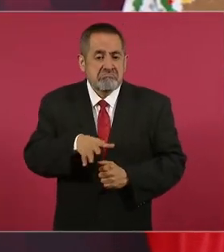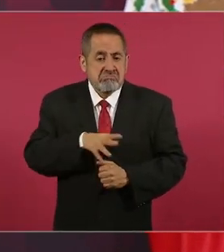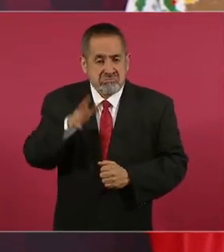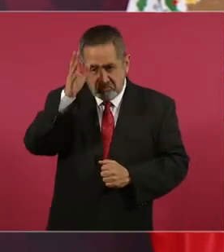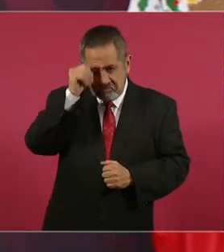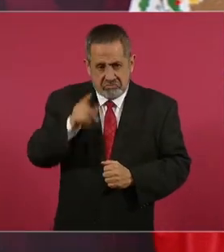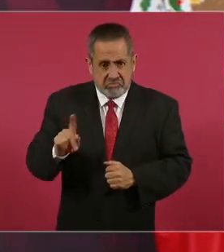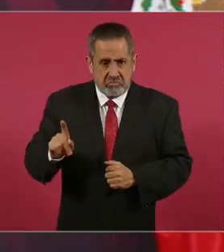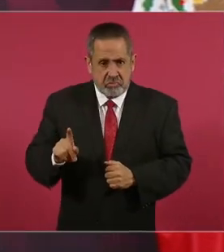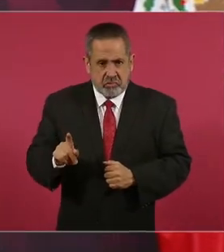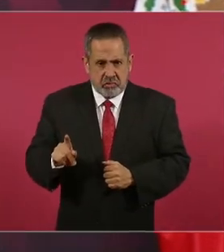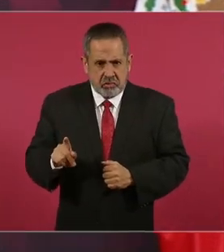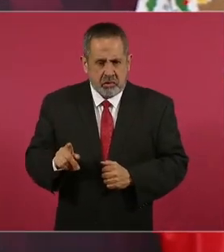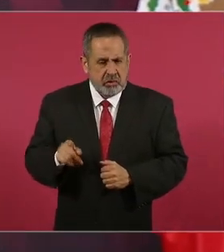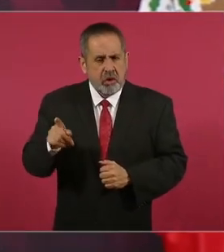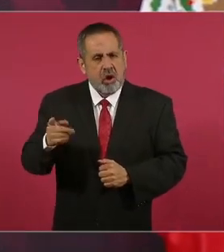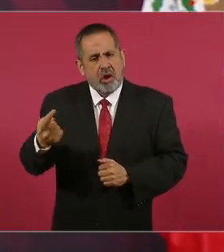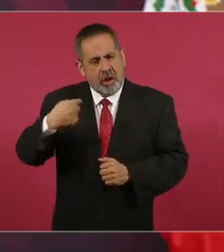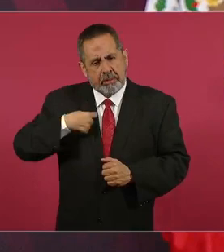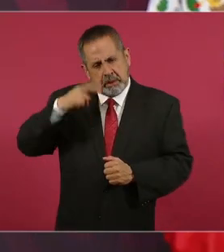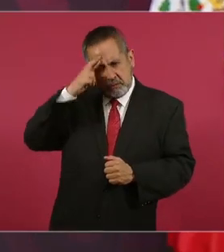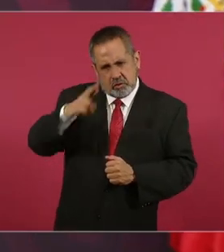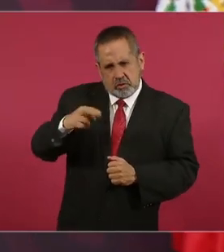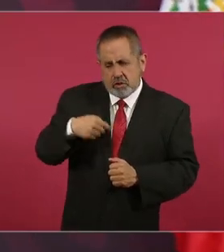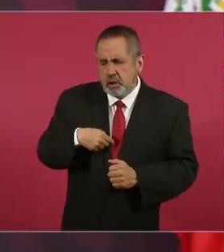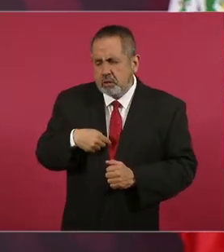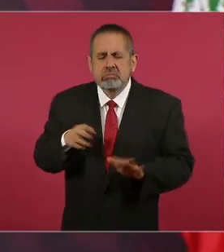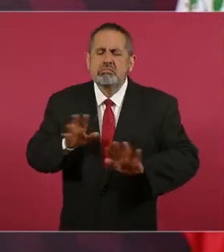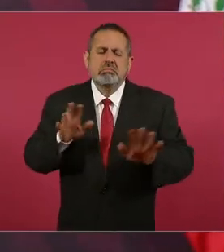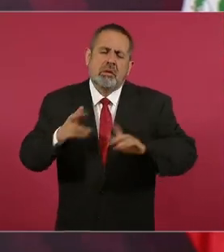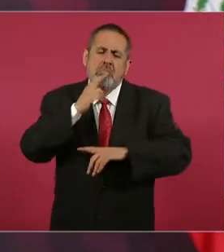y él, en forma respetuosa, decidió